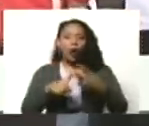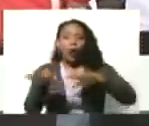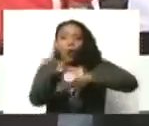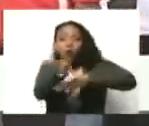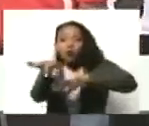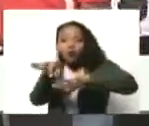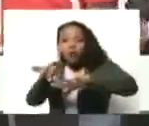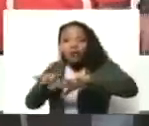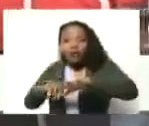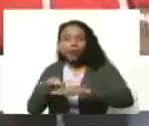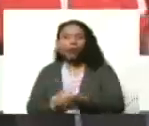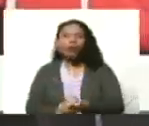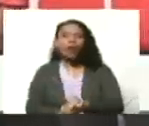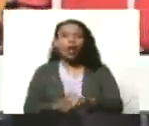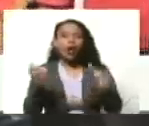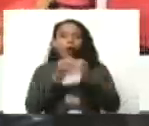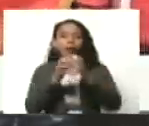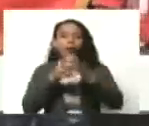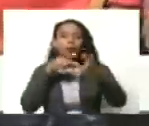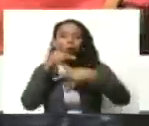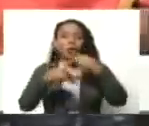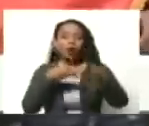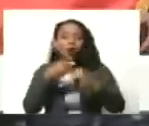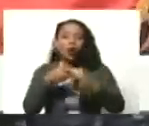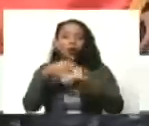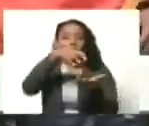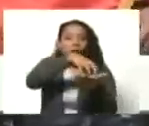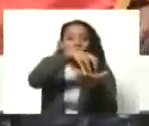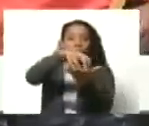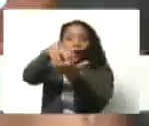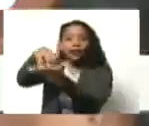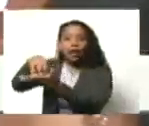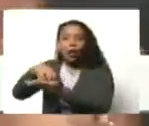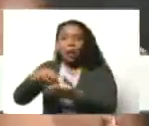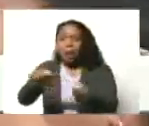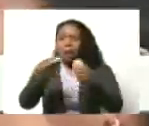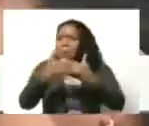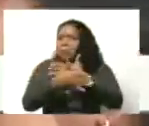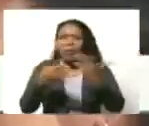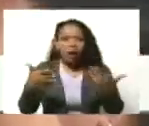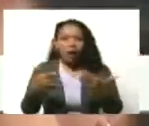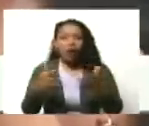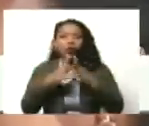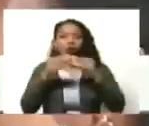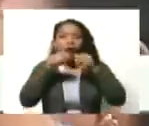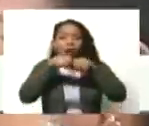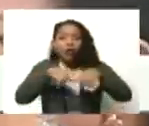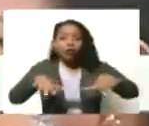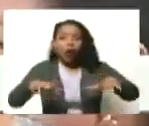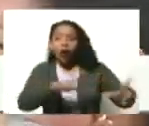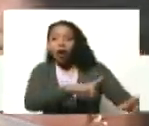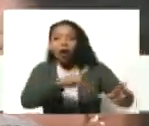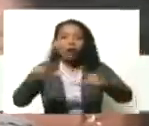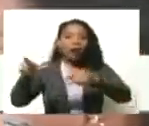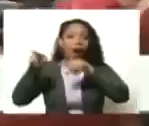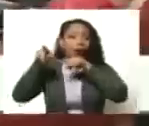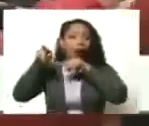municipales y de los equipos políticos estadales. ¿Para qué? Para tener toda la estructura lista. Y